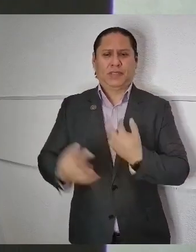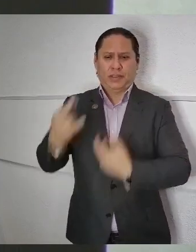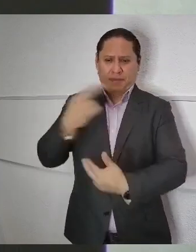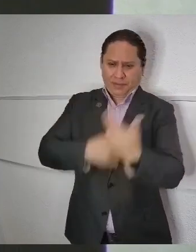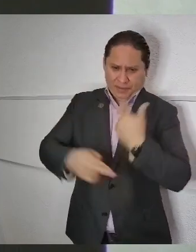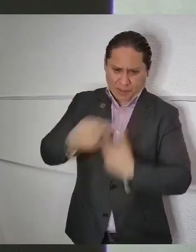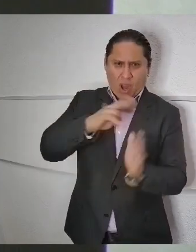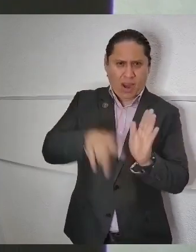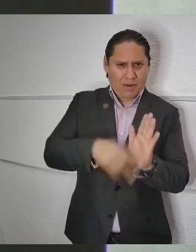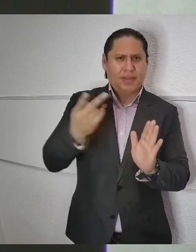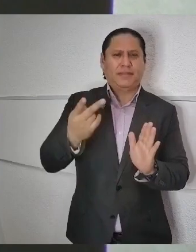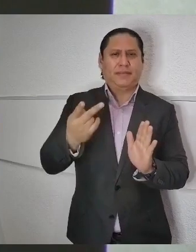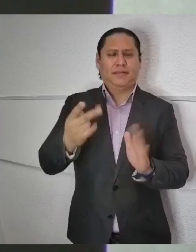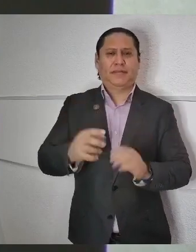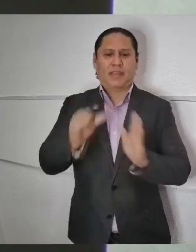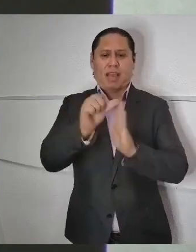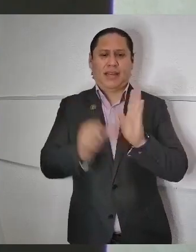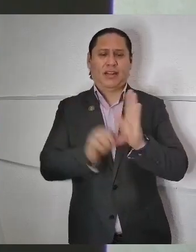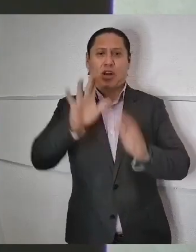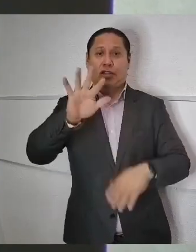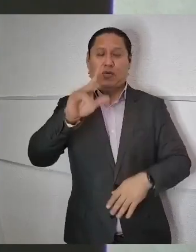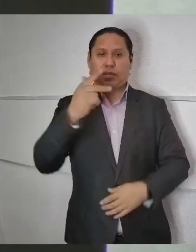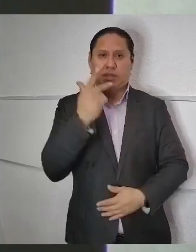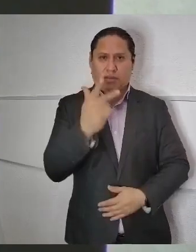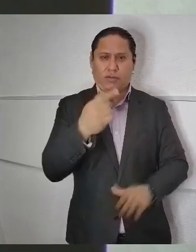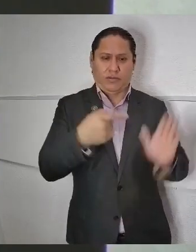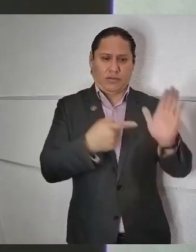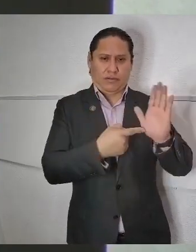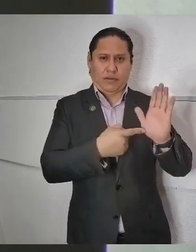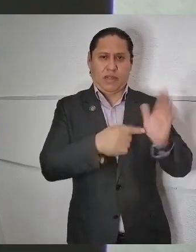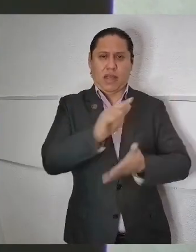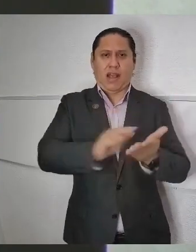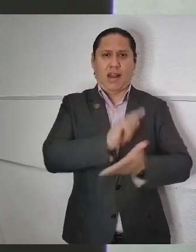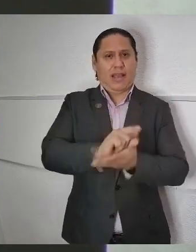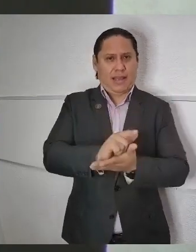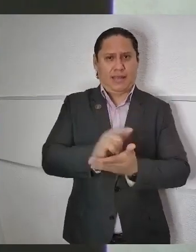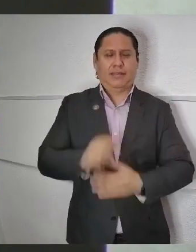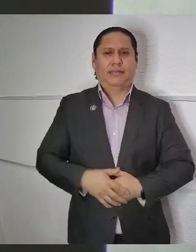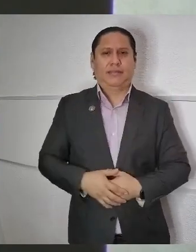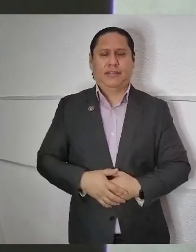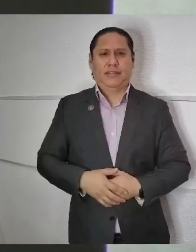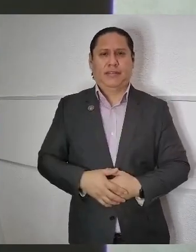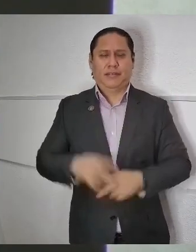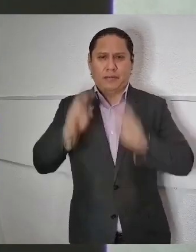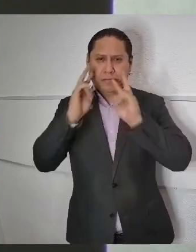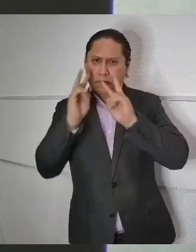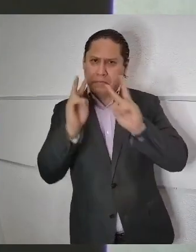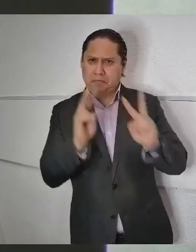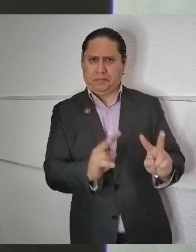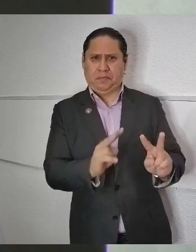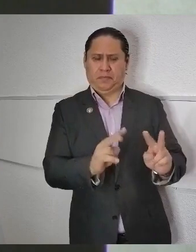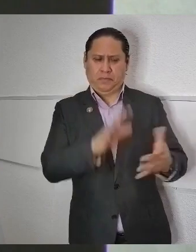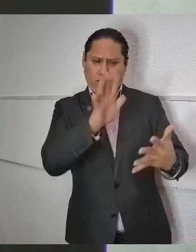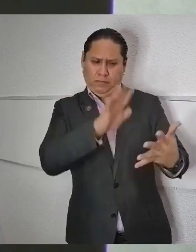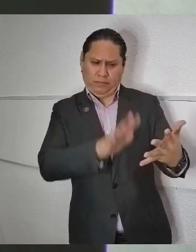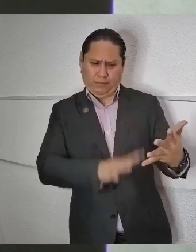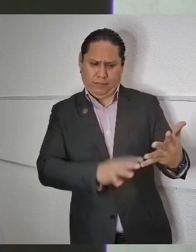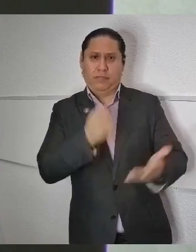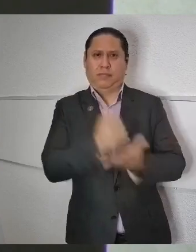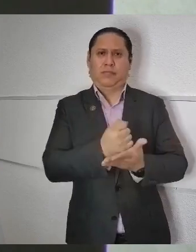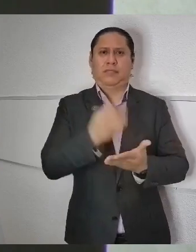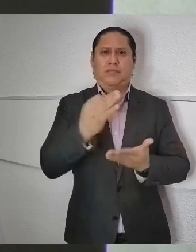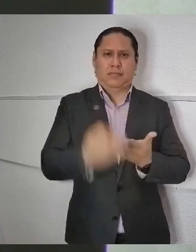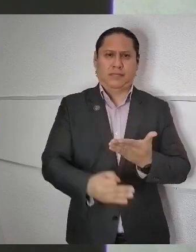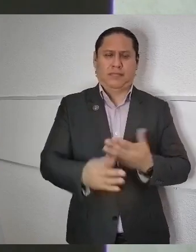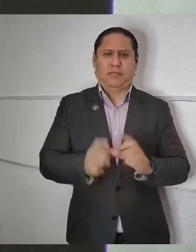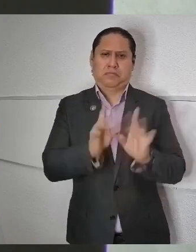recuperen. En el artículo 58 de esta ley, que si ustedes tienen a bien se va a aprobar en